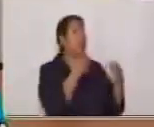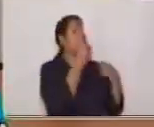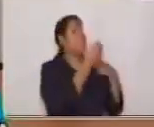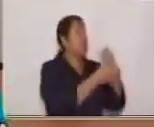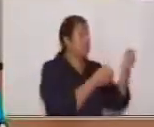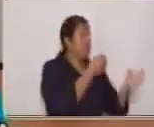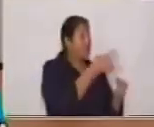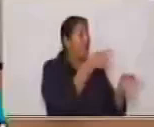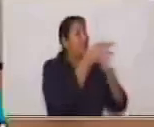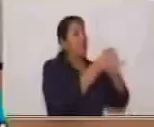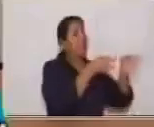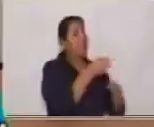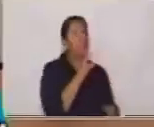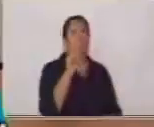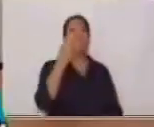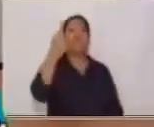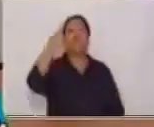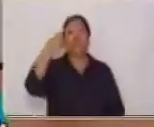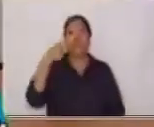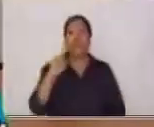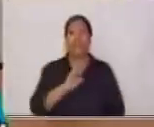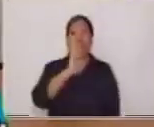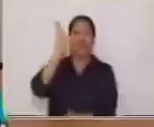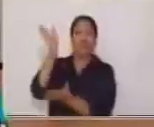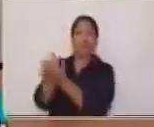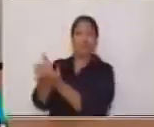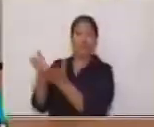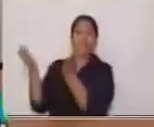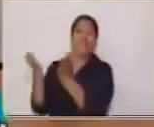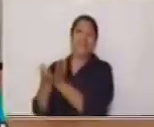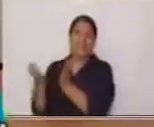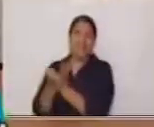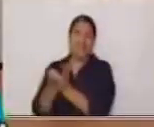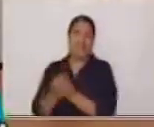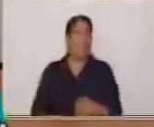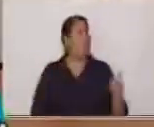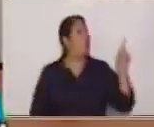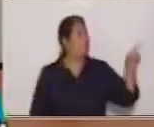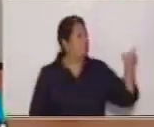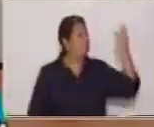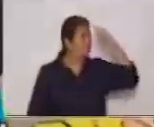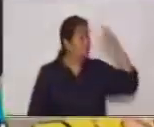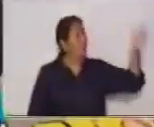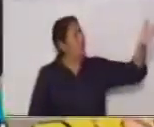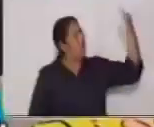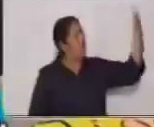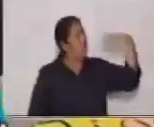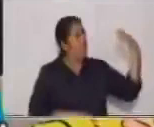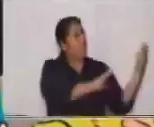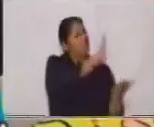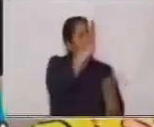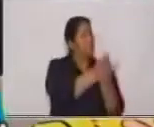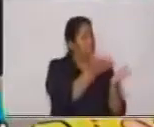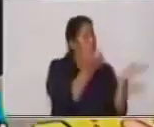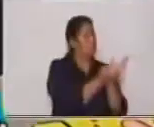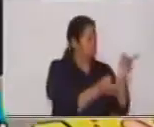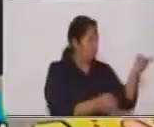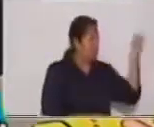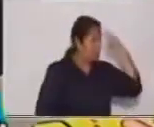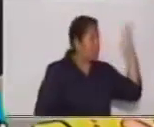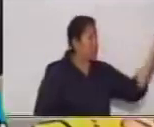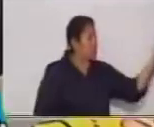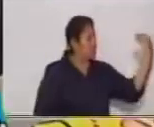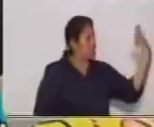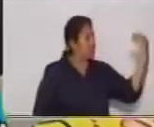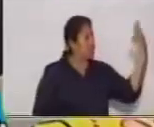con la que realices el ejercicio te va a narrar si se recuerda cómo fue su primer día de clases. Y